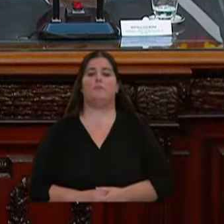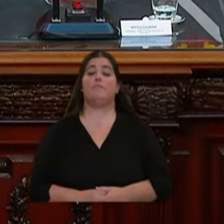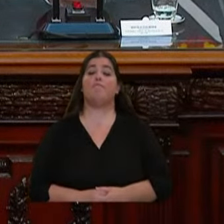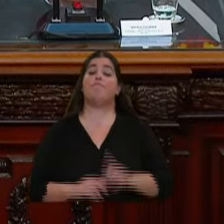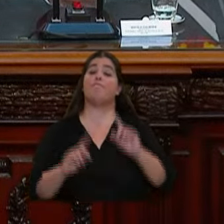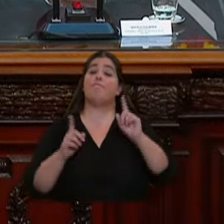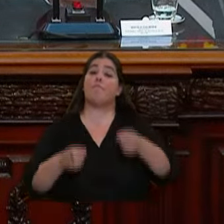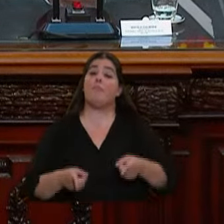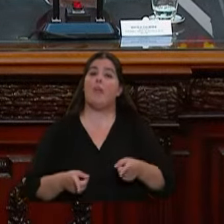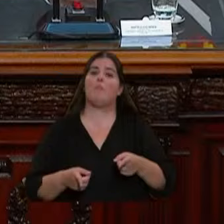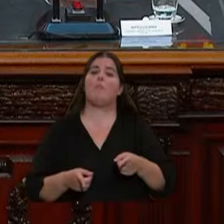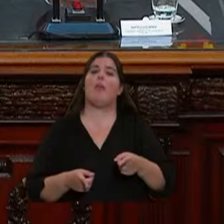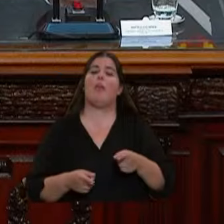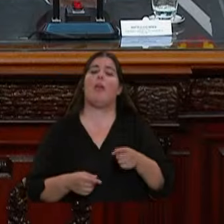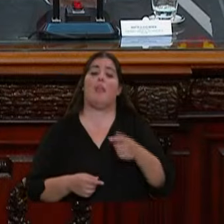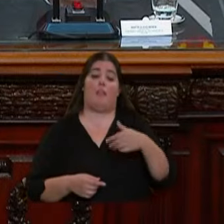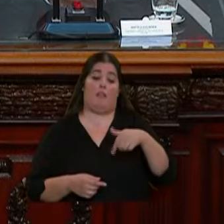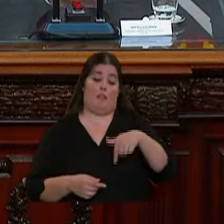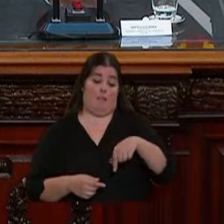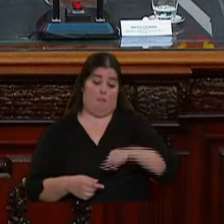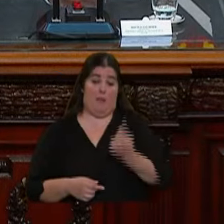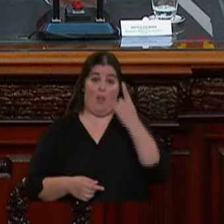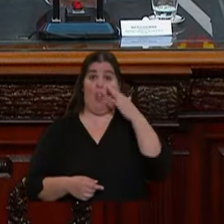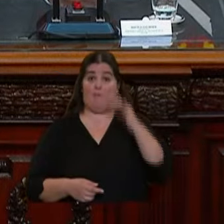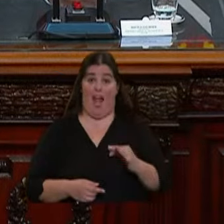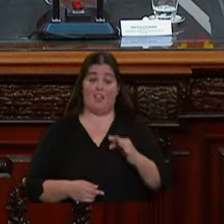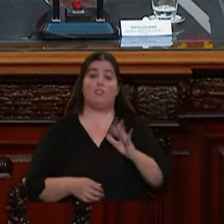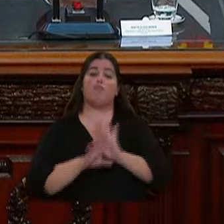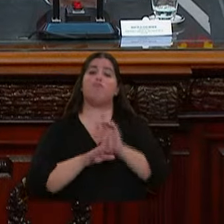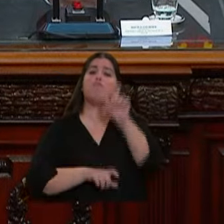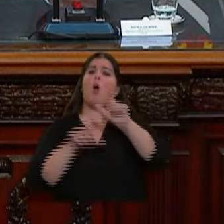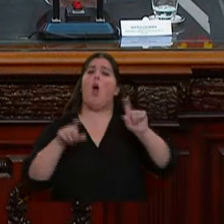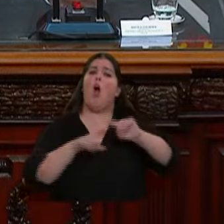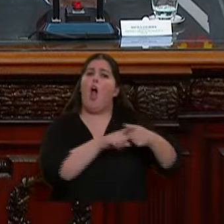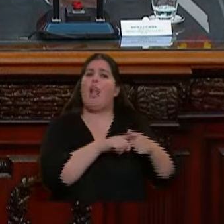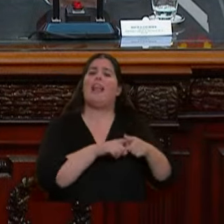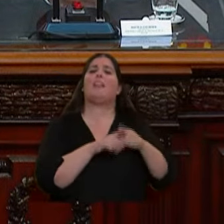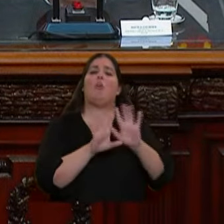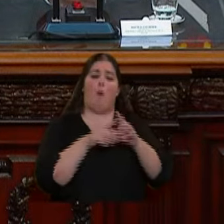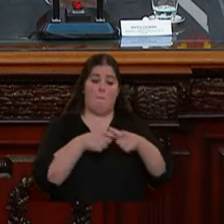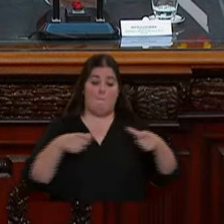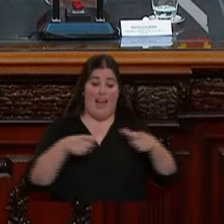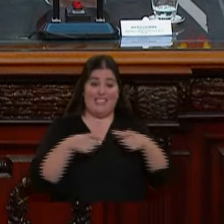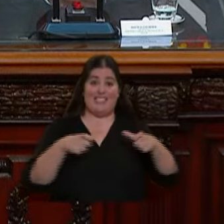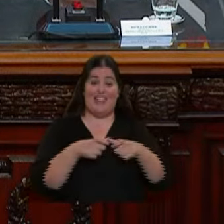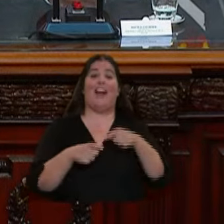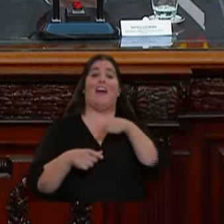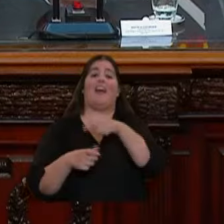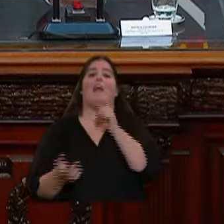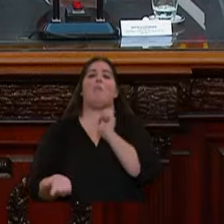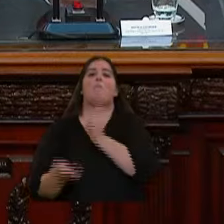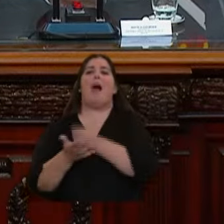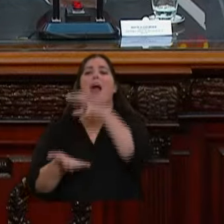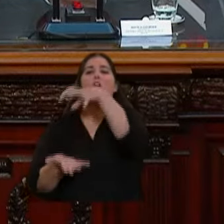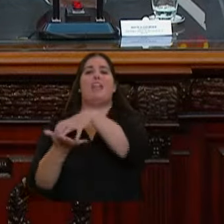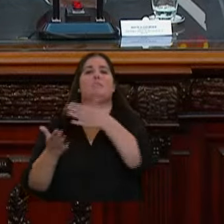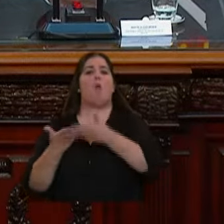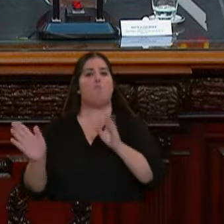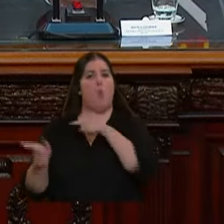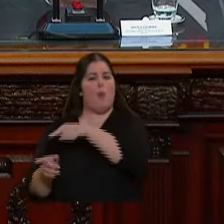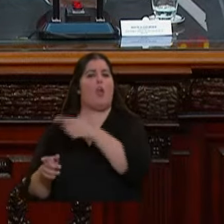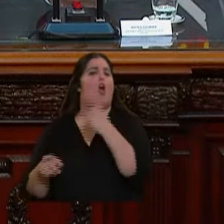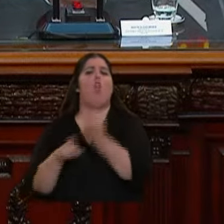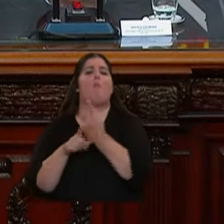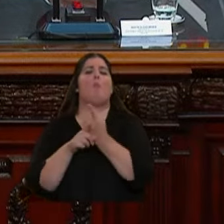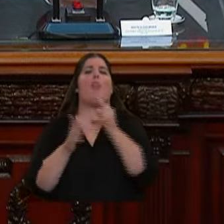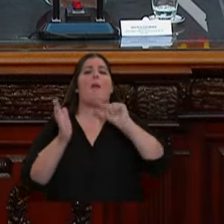También, desde el 1 de marzo, ningún funcionario que viaje con un pasaje pagado por un organismo público puede acumular millas